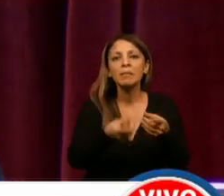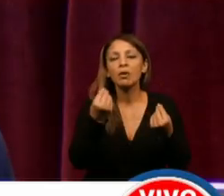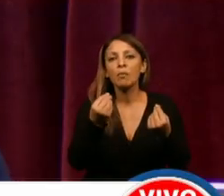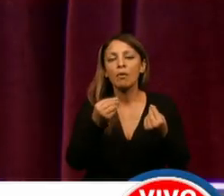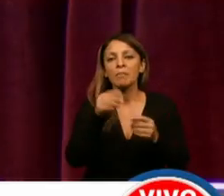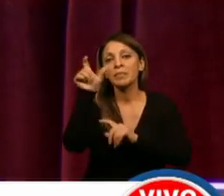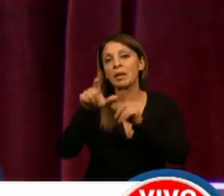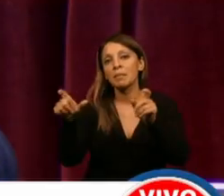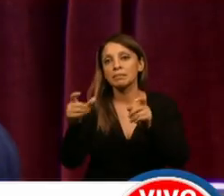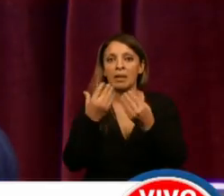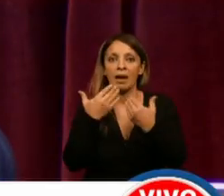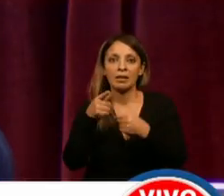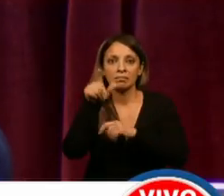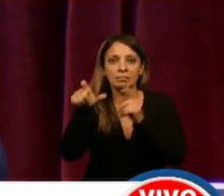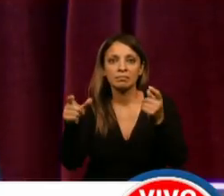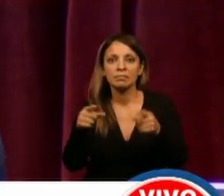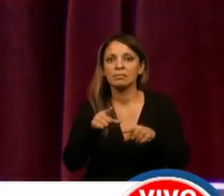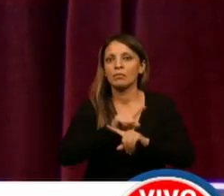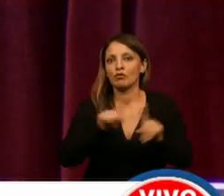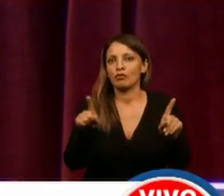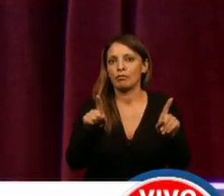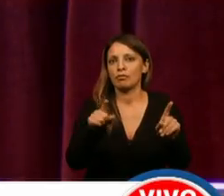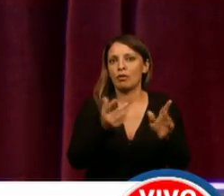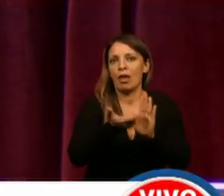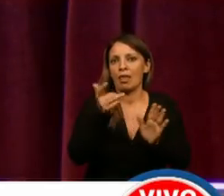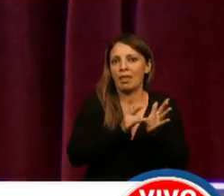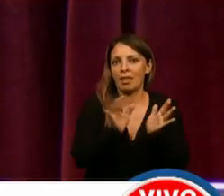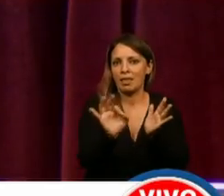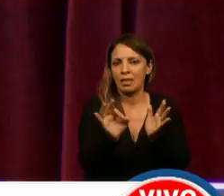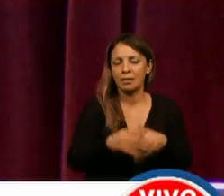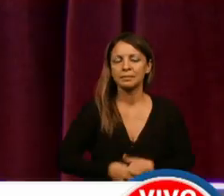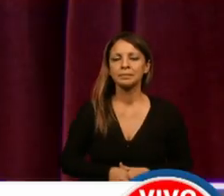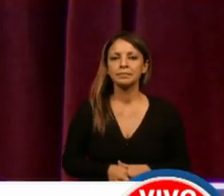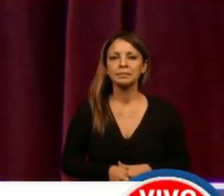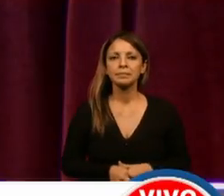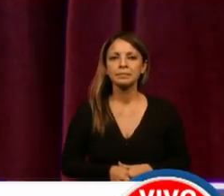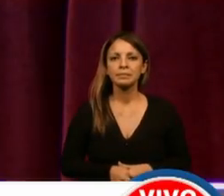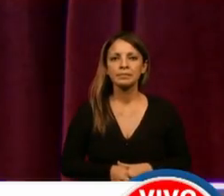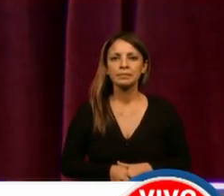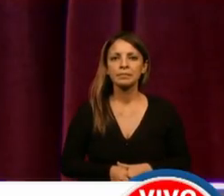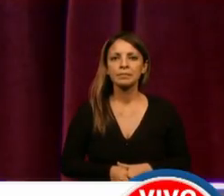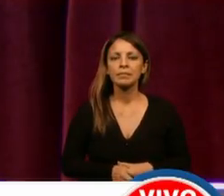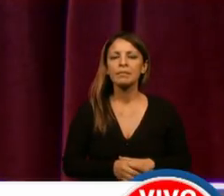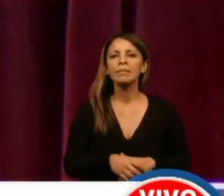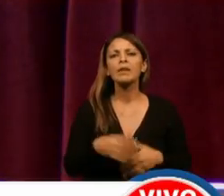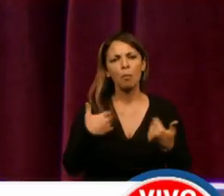patagónicos no se llevó adelante una medida tan injusta y tan desigual como se planteaba no podríamos decir muchas cosas creo